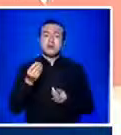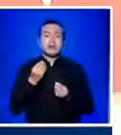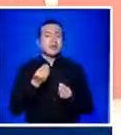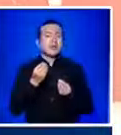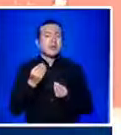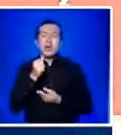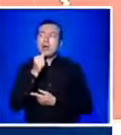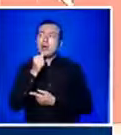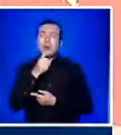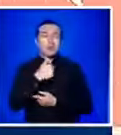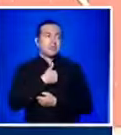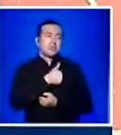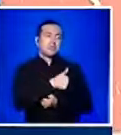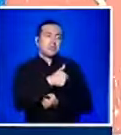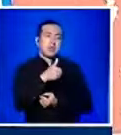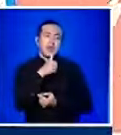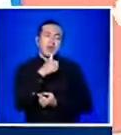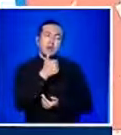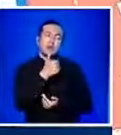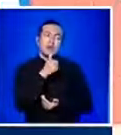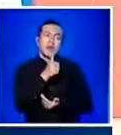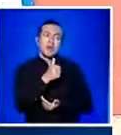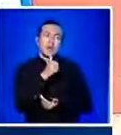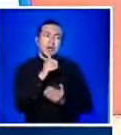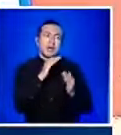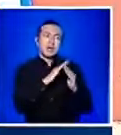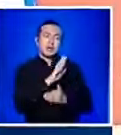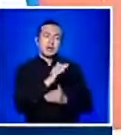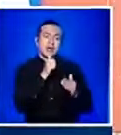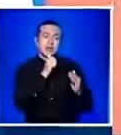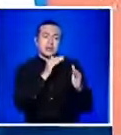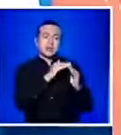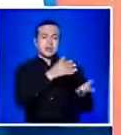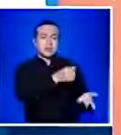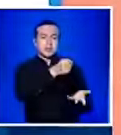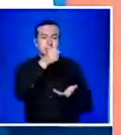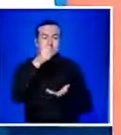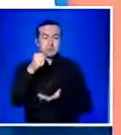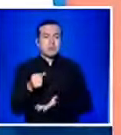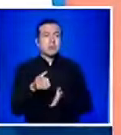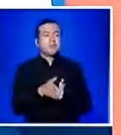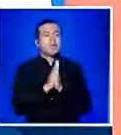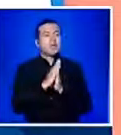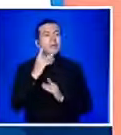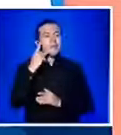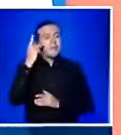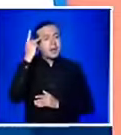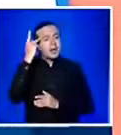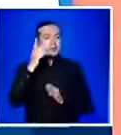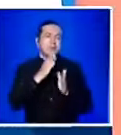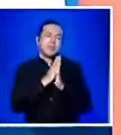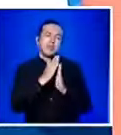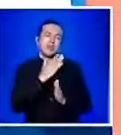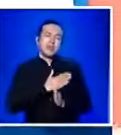pidiendo un botellón de agua para poder vivir. Están pidiéndole a los padres de familia que